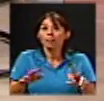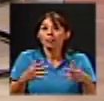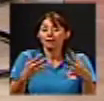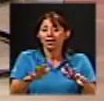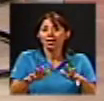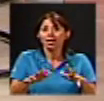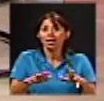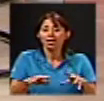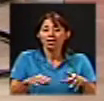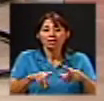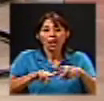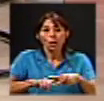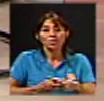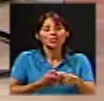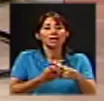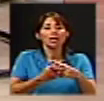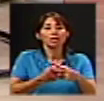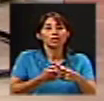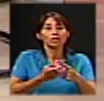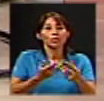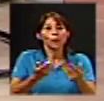algodoneras de Nicaragua. Uh-huh. ¿Verdad?